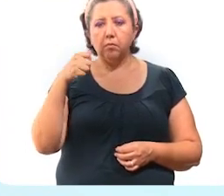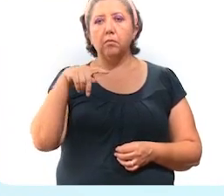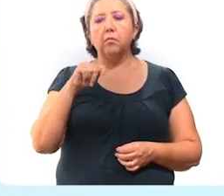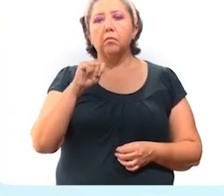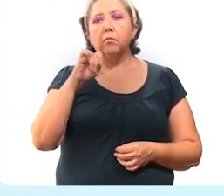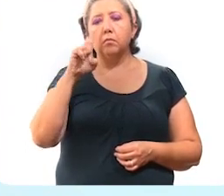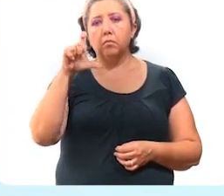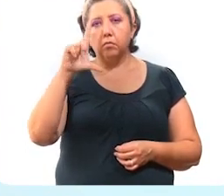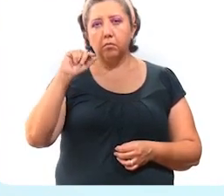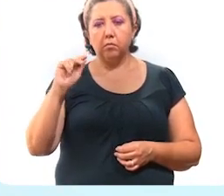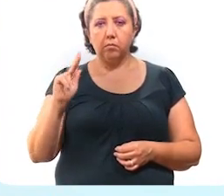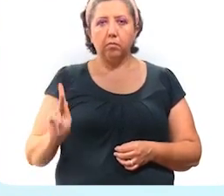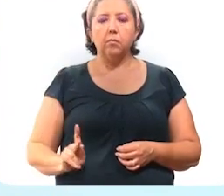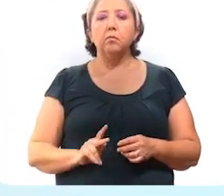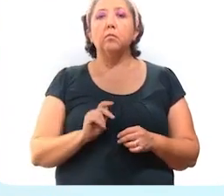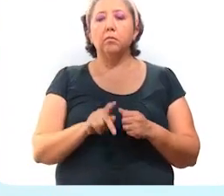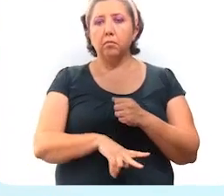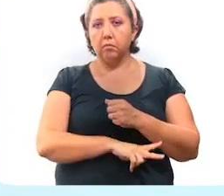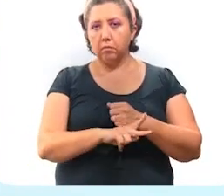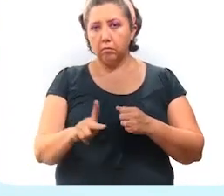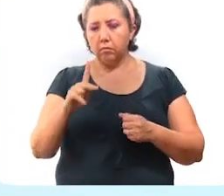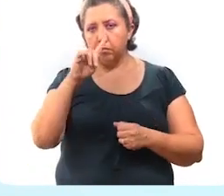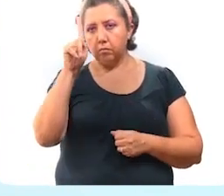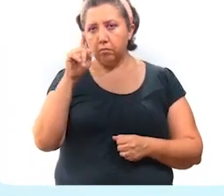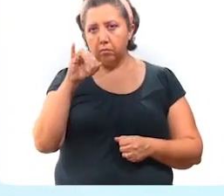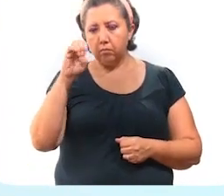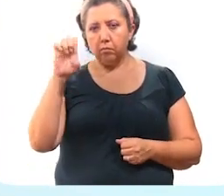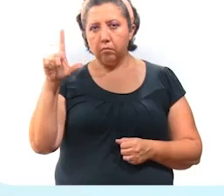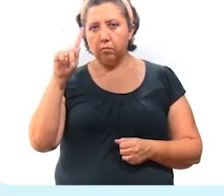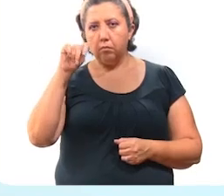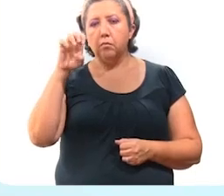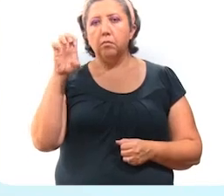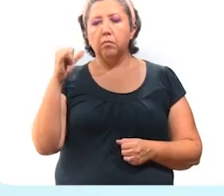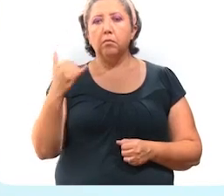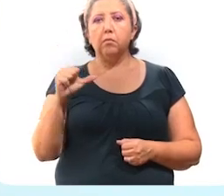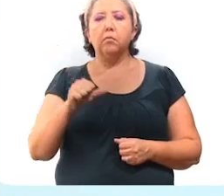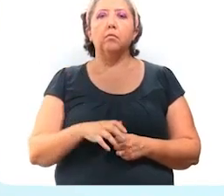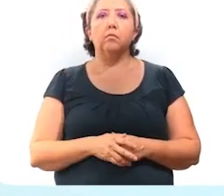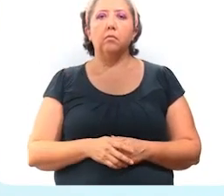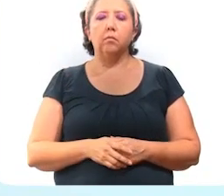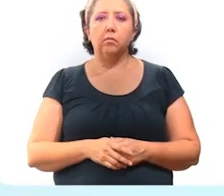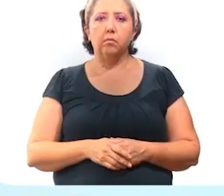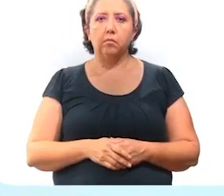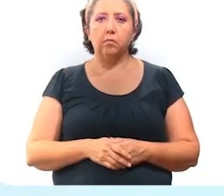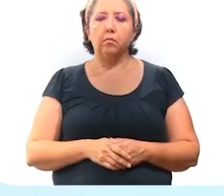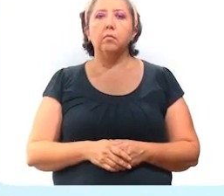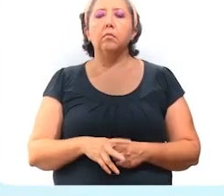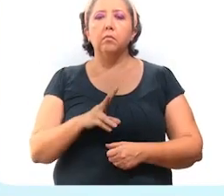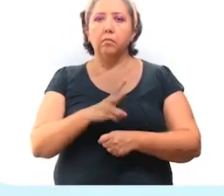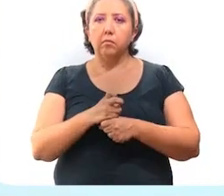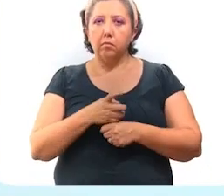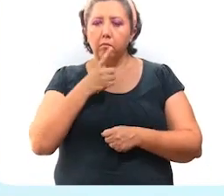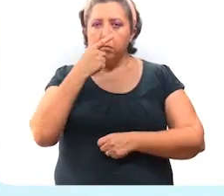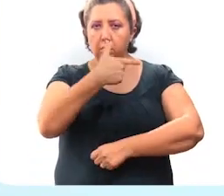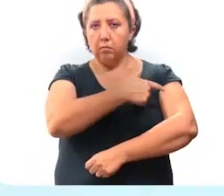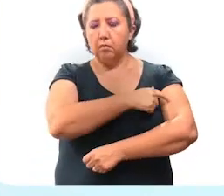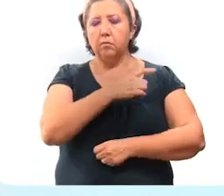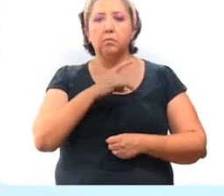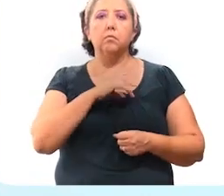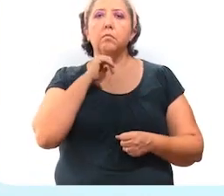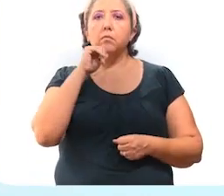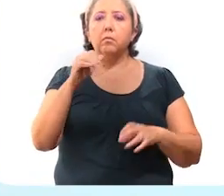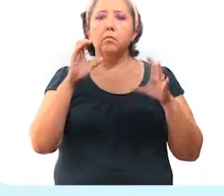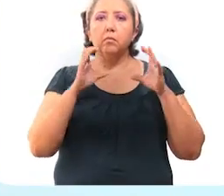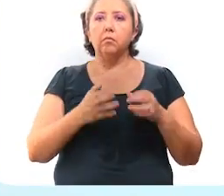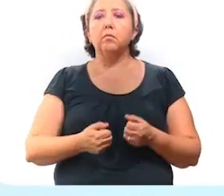Chaxinquín, Telchac Puerto, Sanacat, Sutzal, Tella y Cantamayec. Los invitamos a vacunarse sin temor